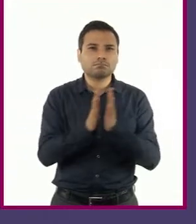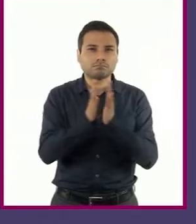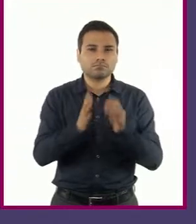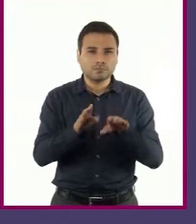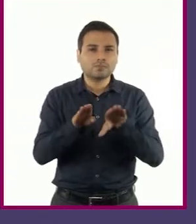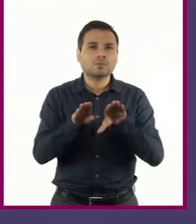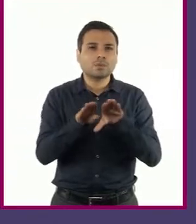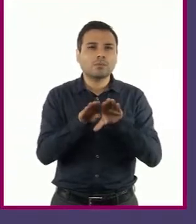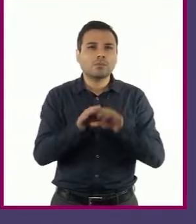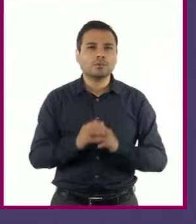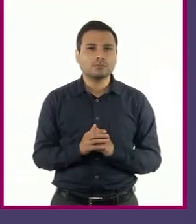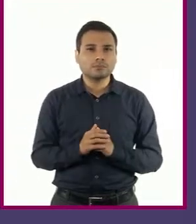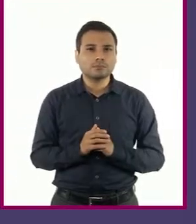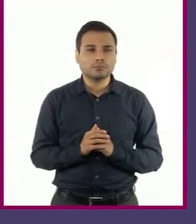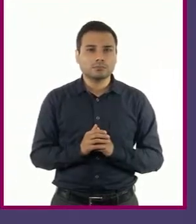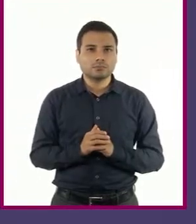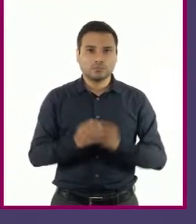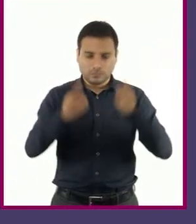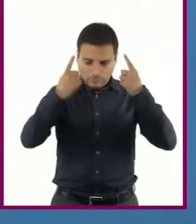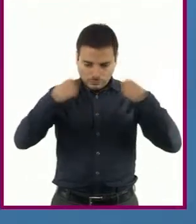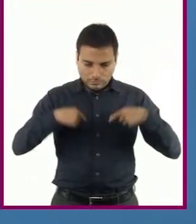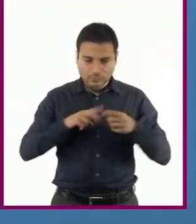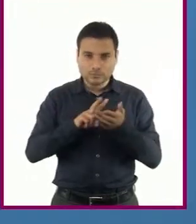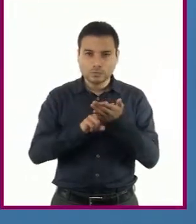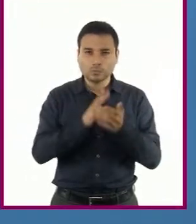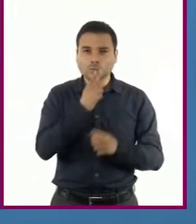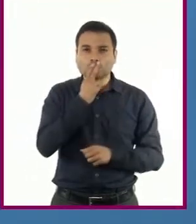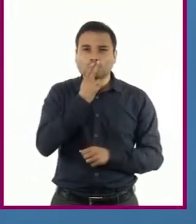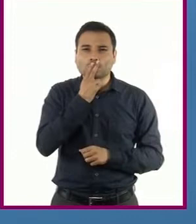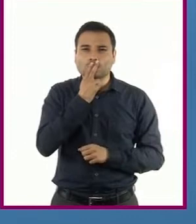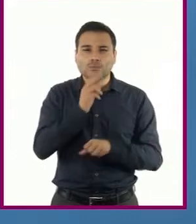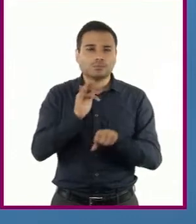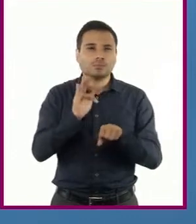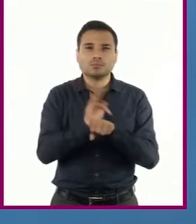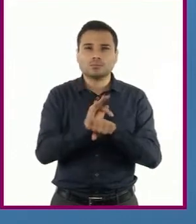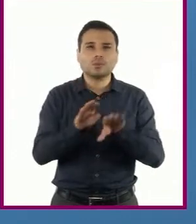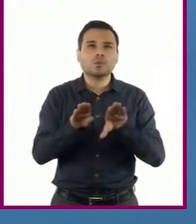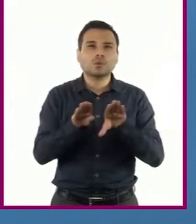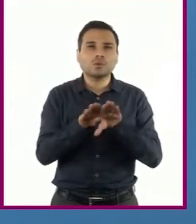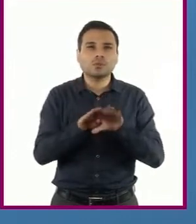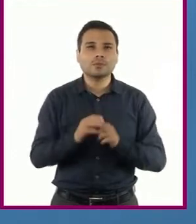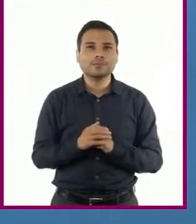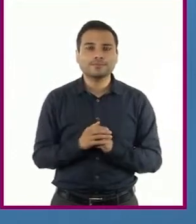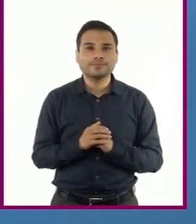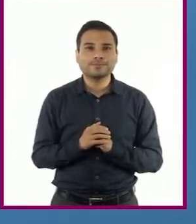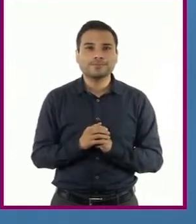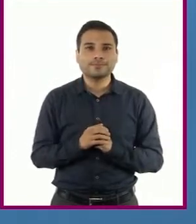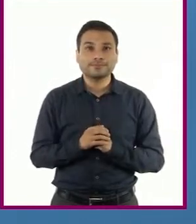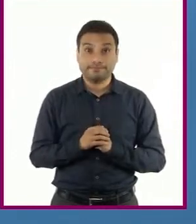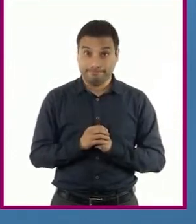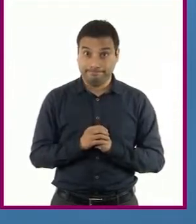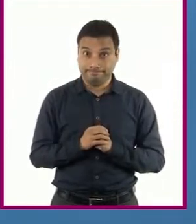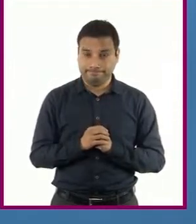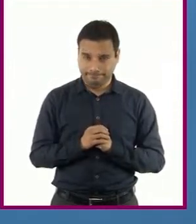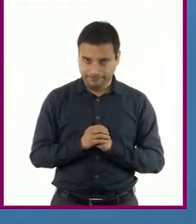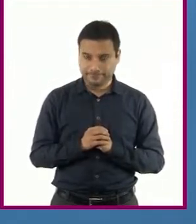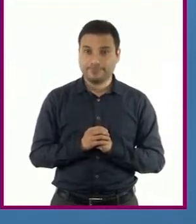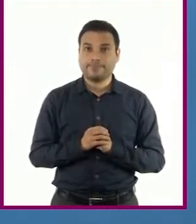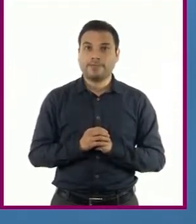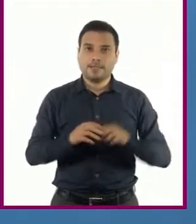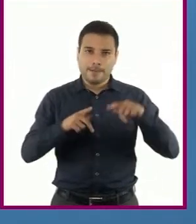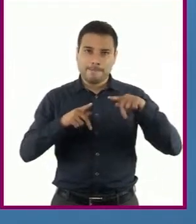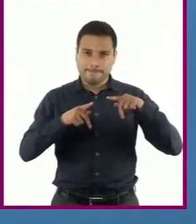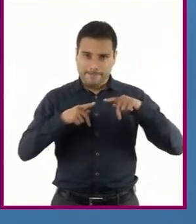¿qué significa defender la dignidad humana? El contenido de esta sesión les ayudará a comprender que la organización con